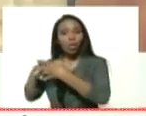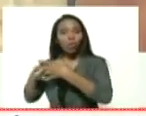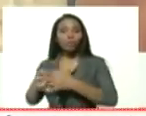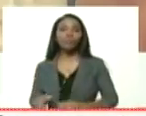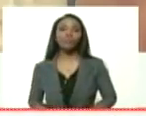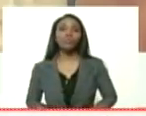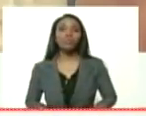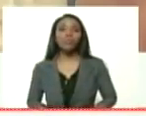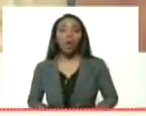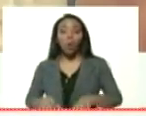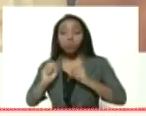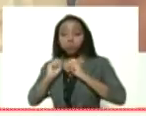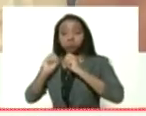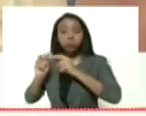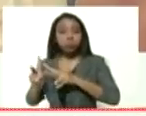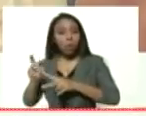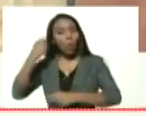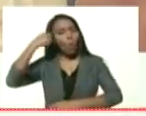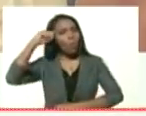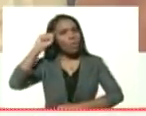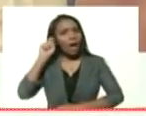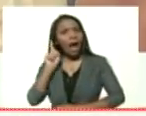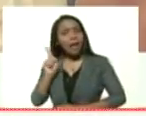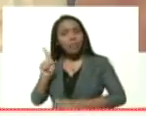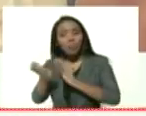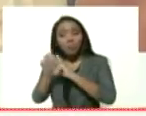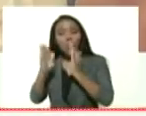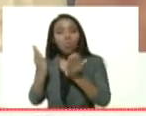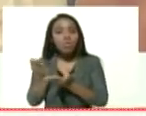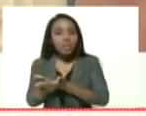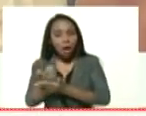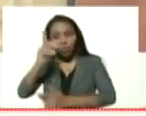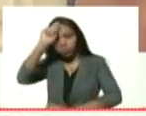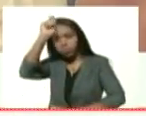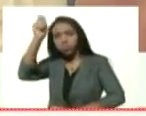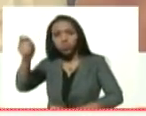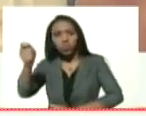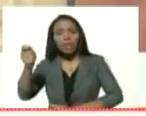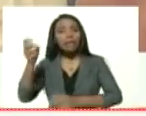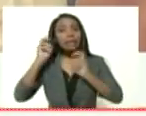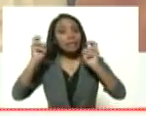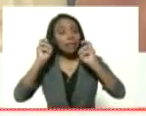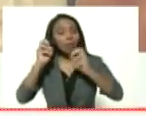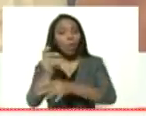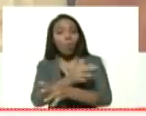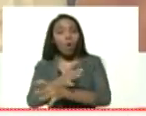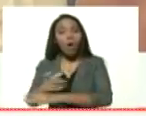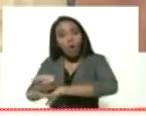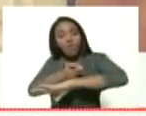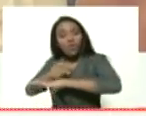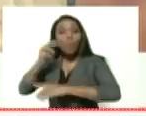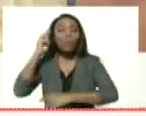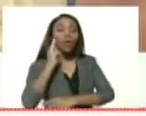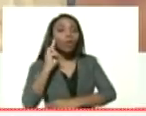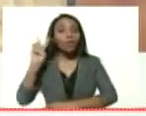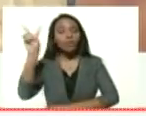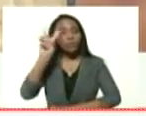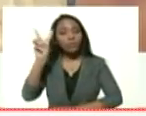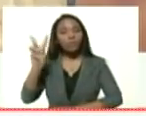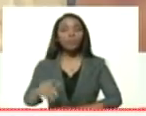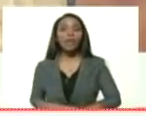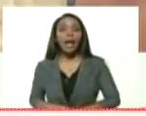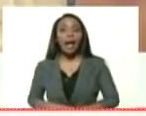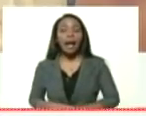Es oportuno recordar el mundialmente reconocido papel que jugó el gobierno bolivariano de Venezuela en